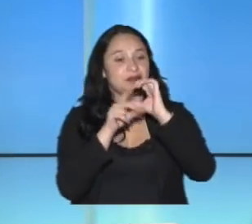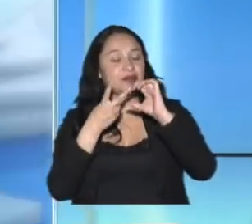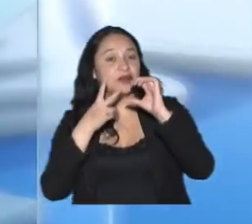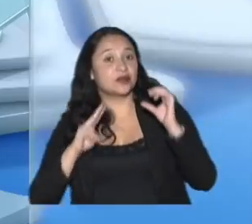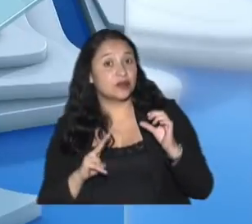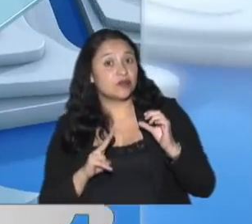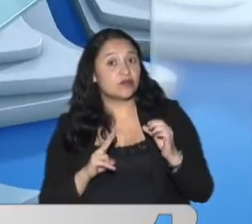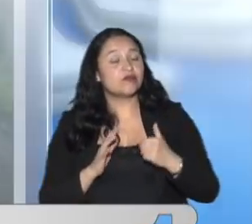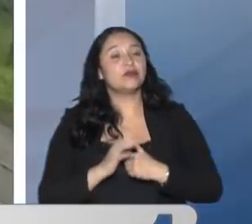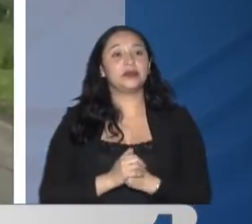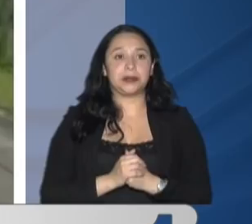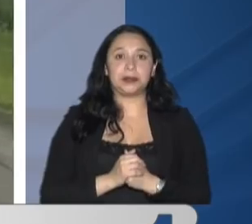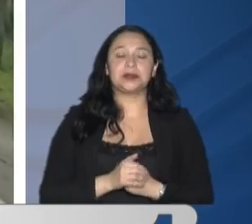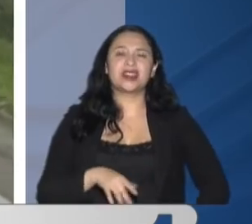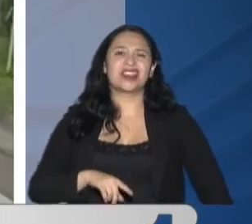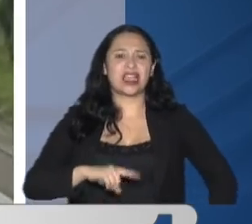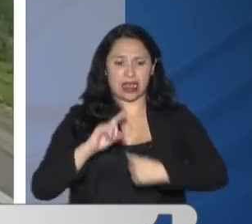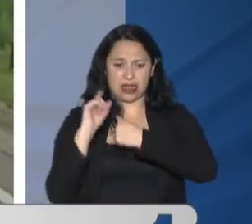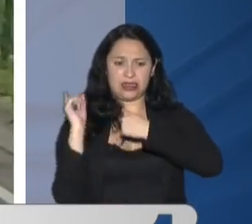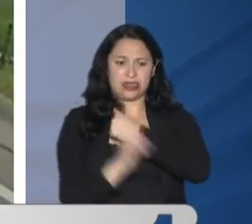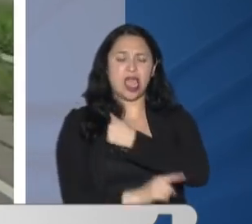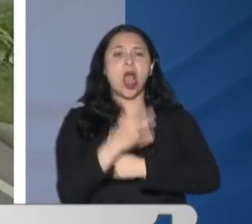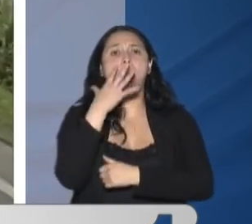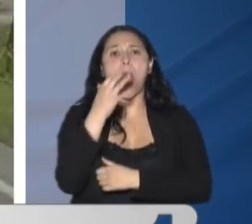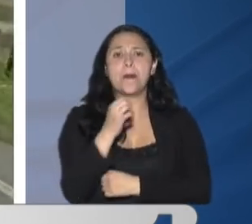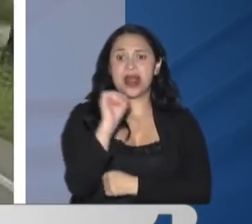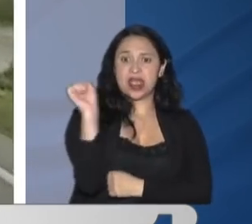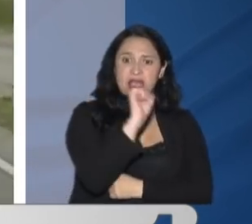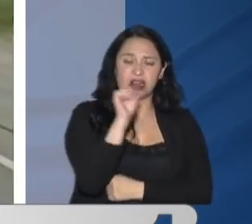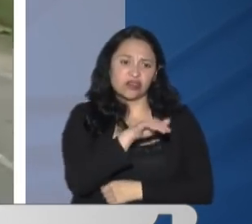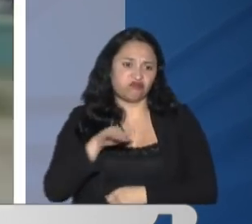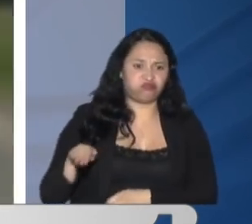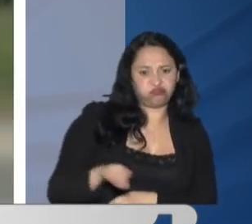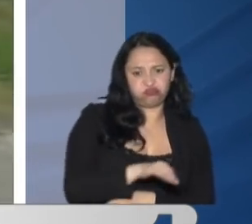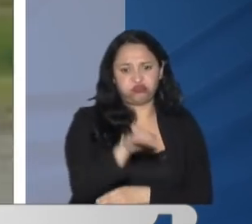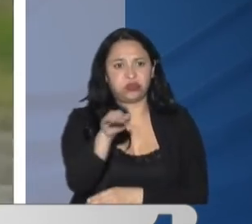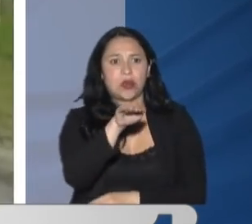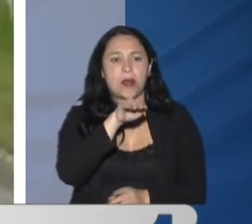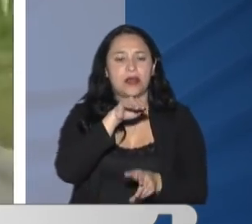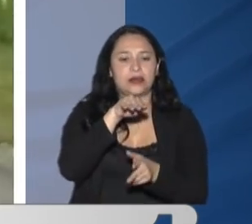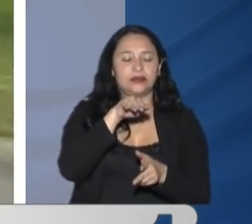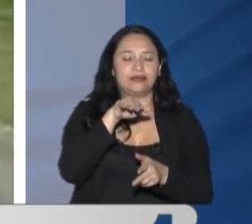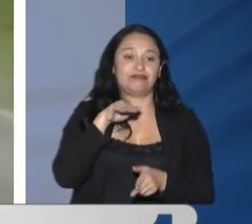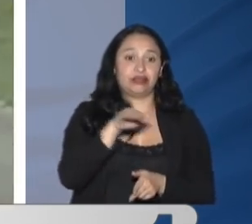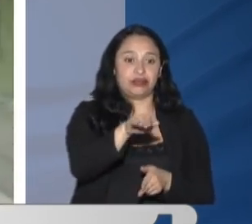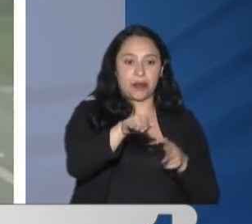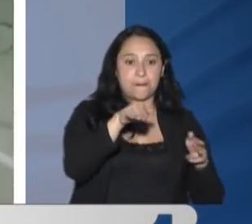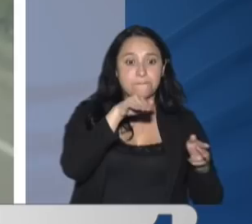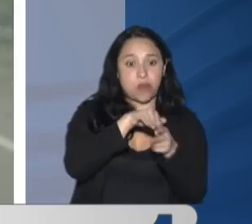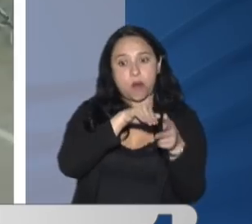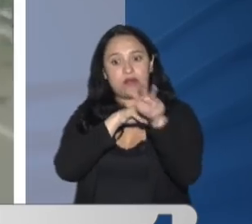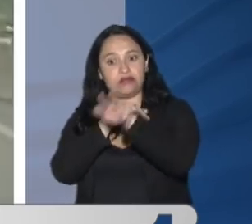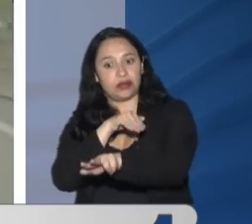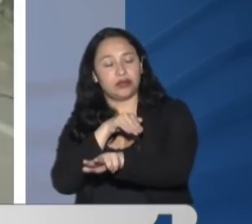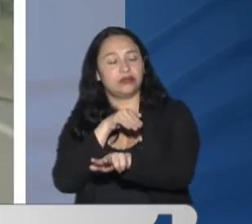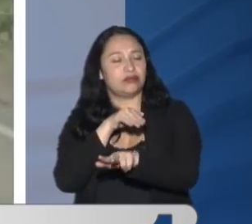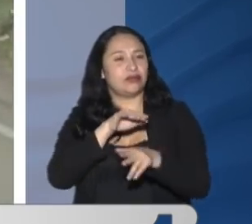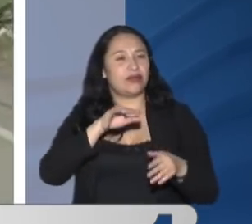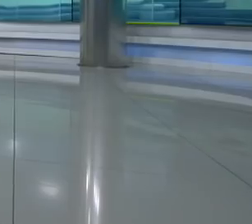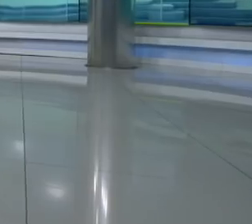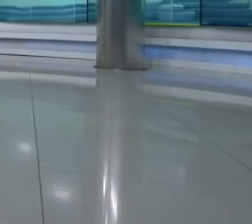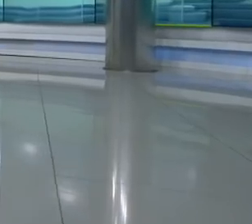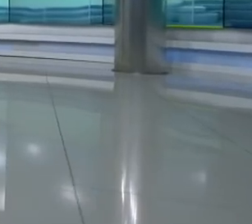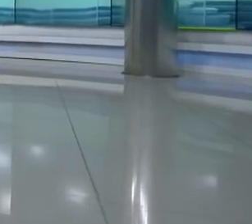CMI, ¿qué sanción recibirá el conductor de un vehículo de lujo que atropelló a ciclista en Santander? Ya volvemos.